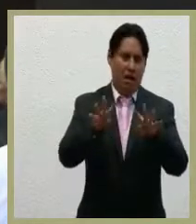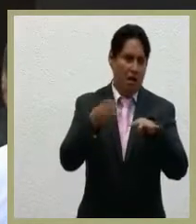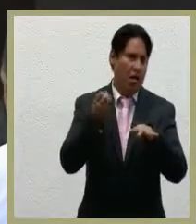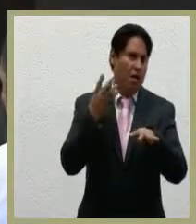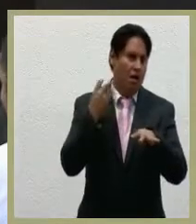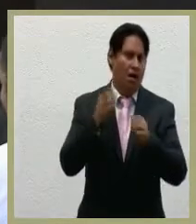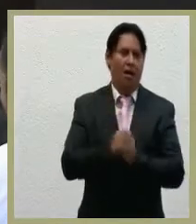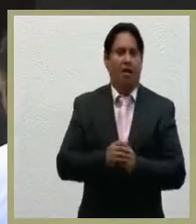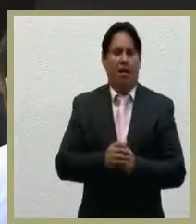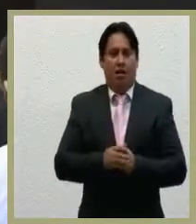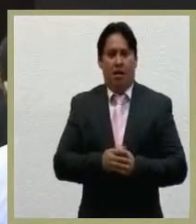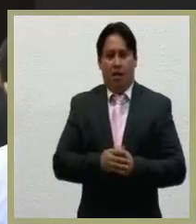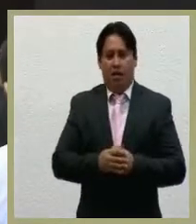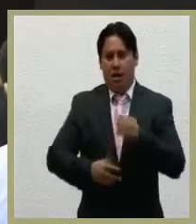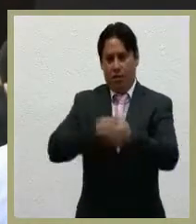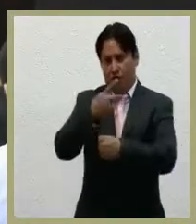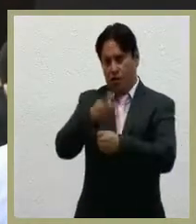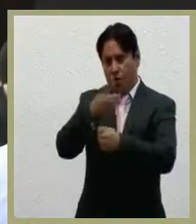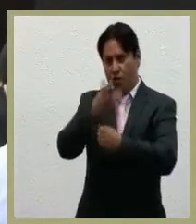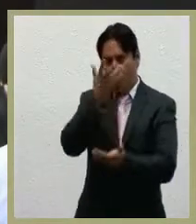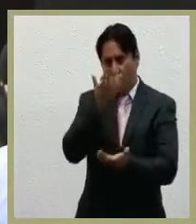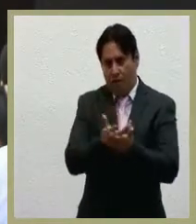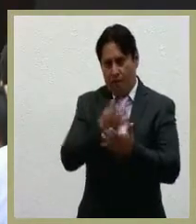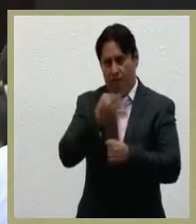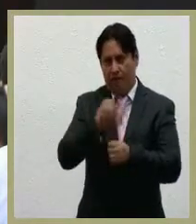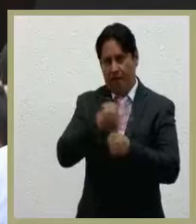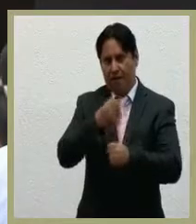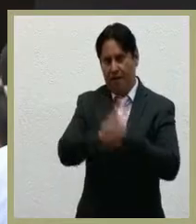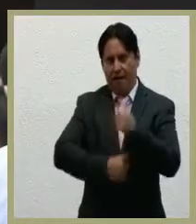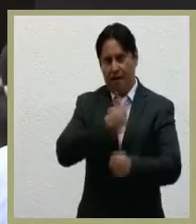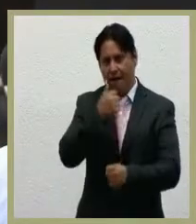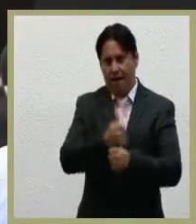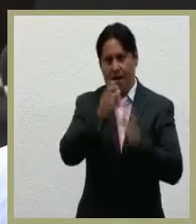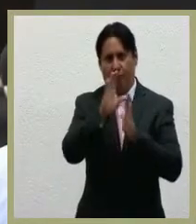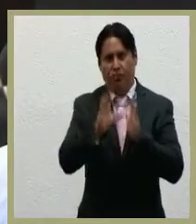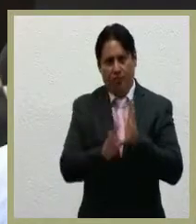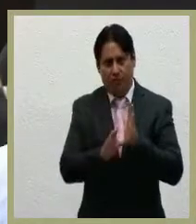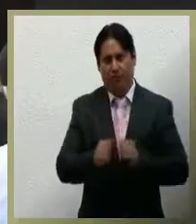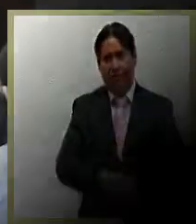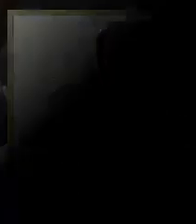correspondiente al 2º receso del 3er año de ejercicio constitucional.